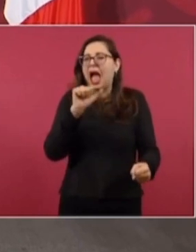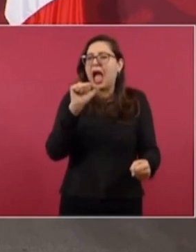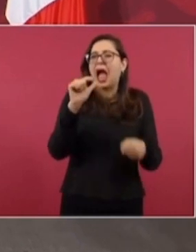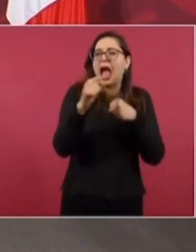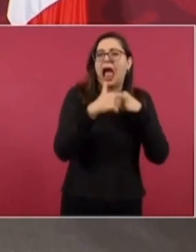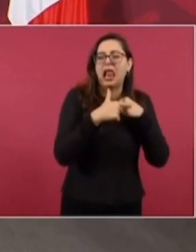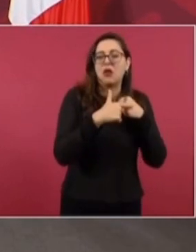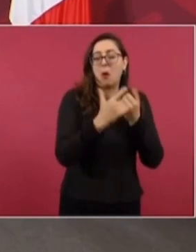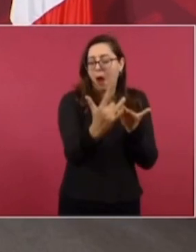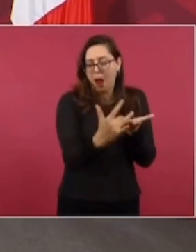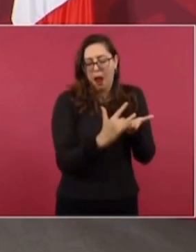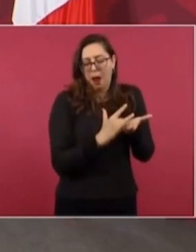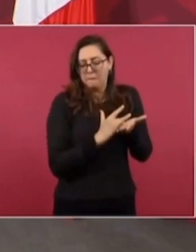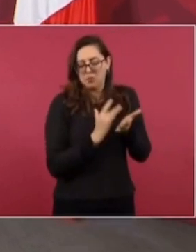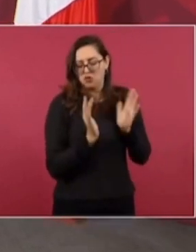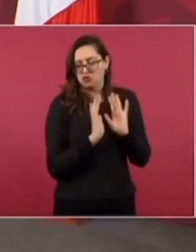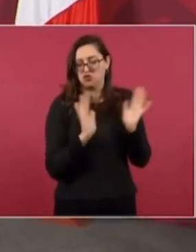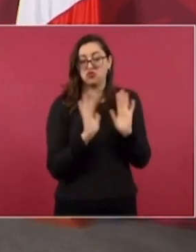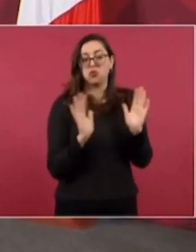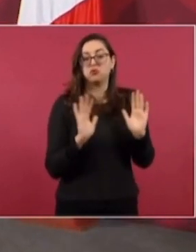sino equilibrado